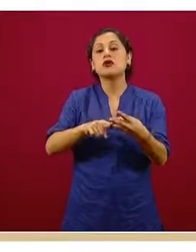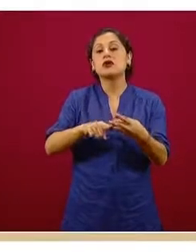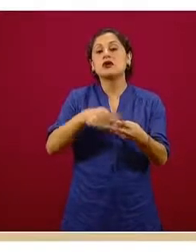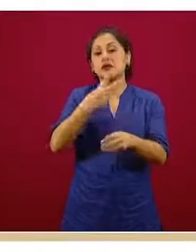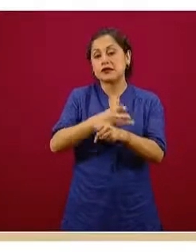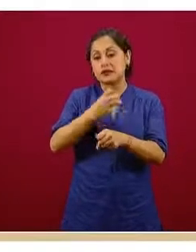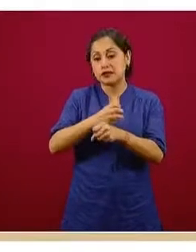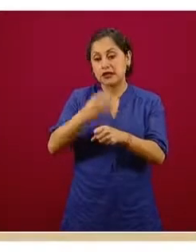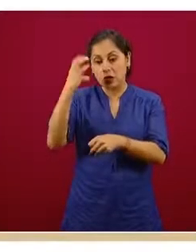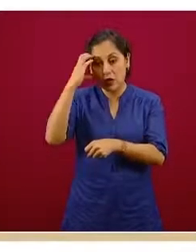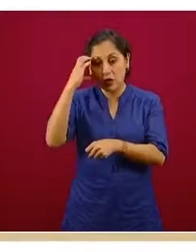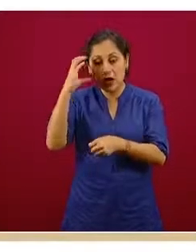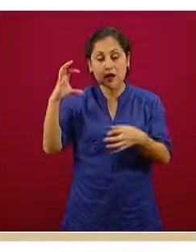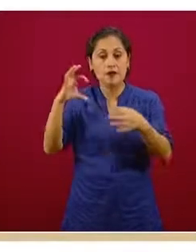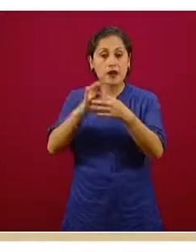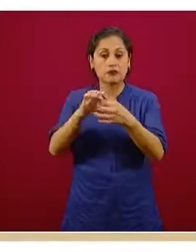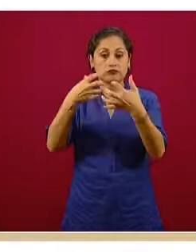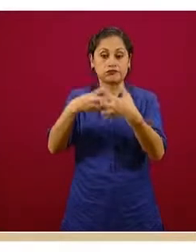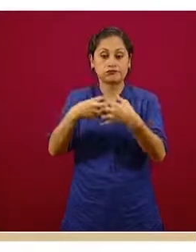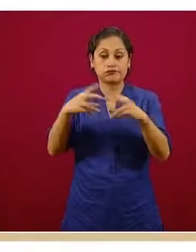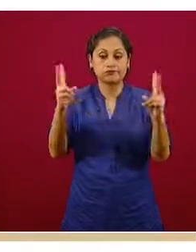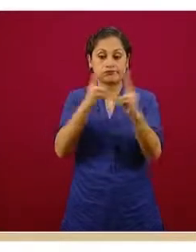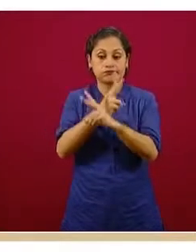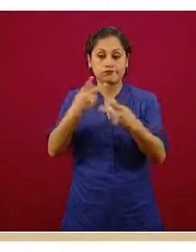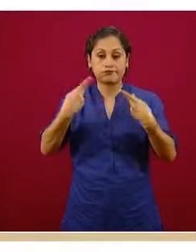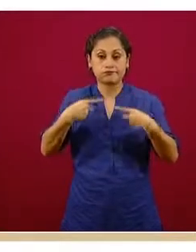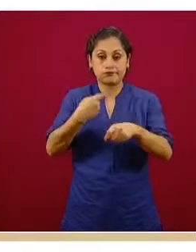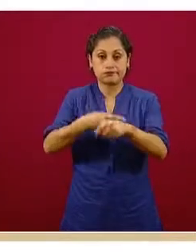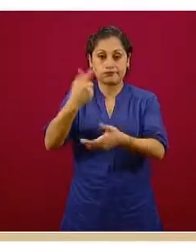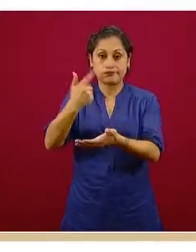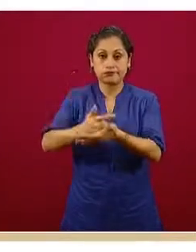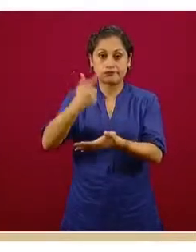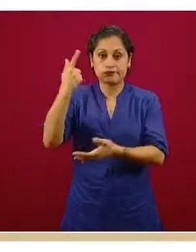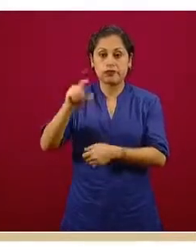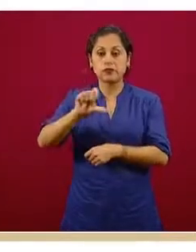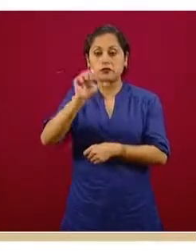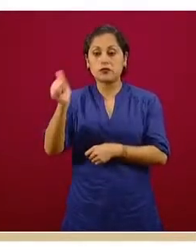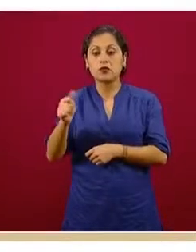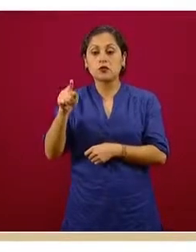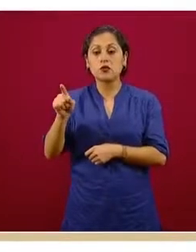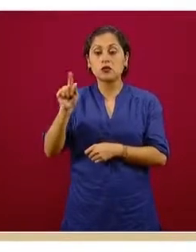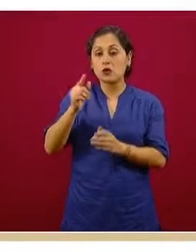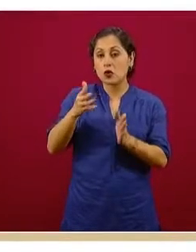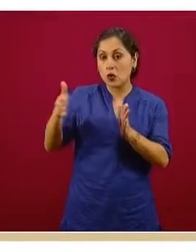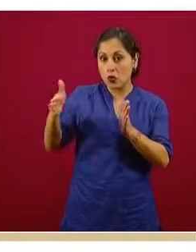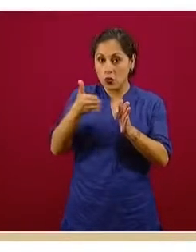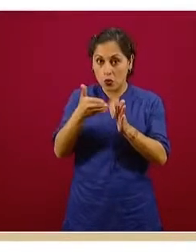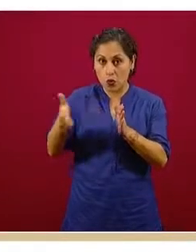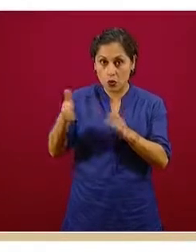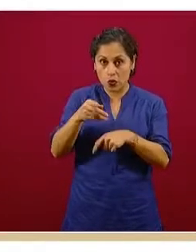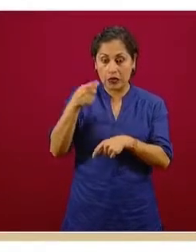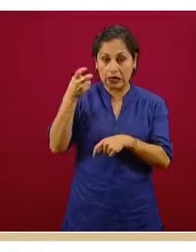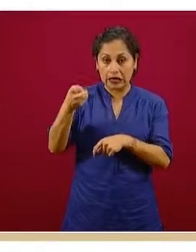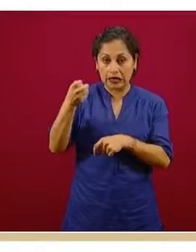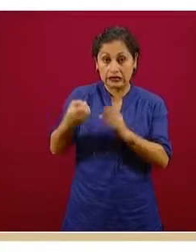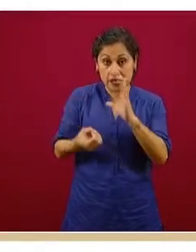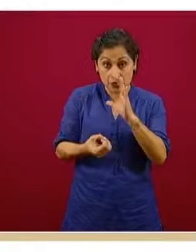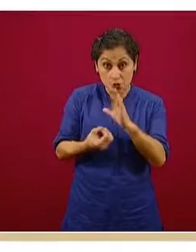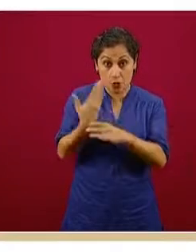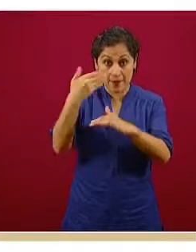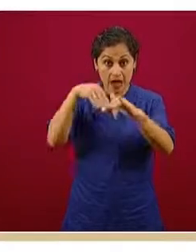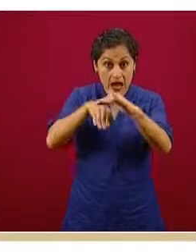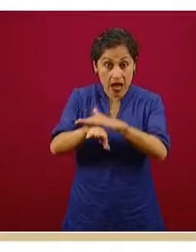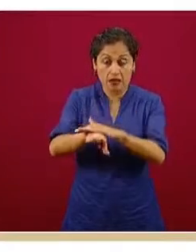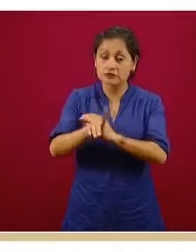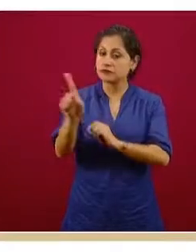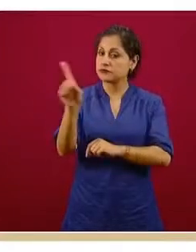hospitalizaciones, vean que varía un poco. La representación para hospitalizaciones no son hospitalizaciones nuevas, por favor